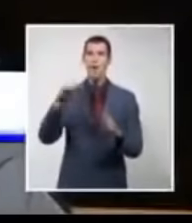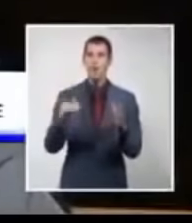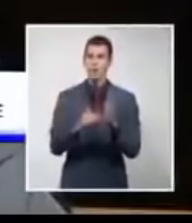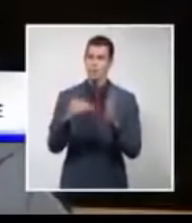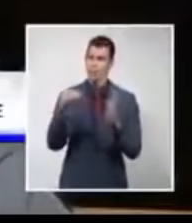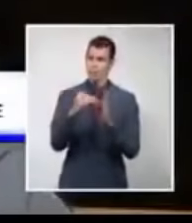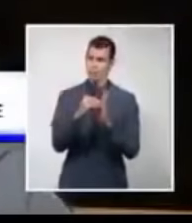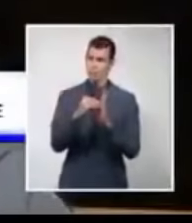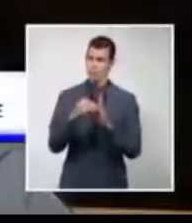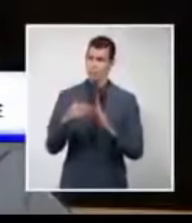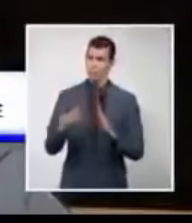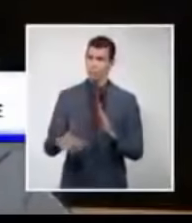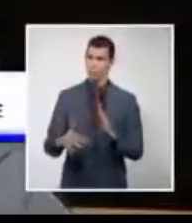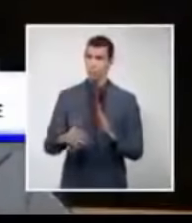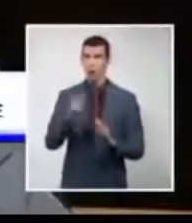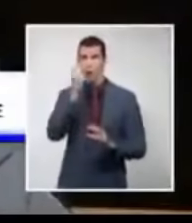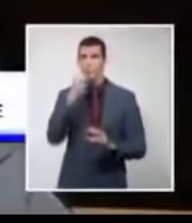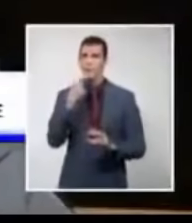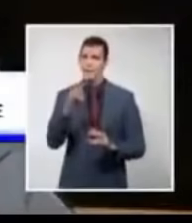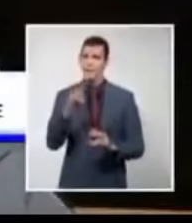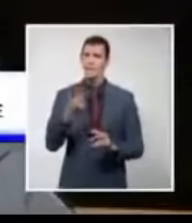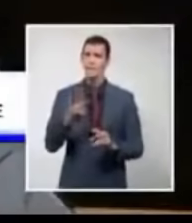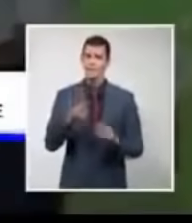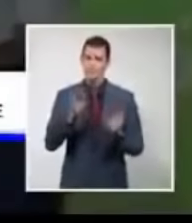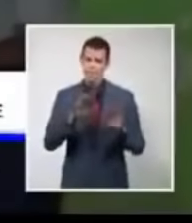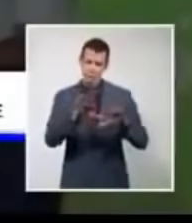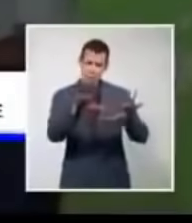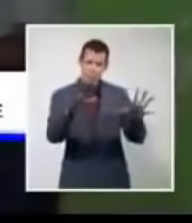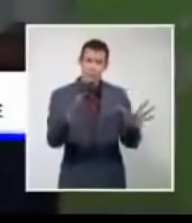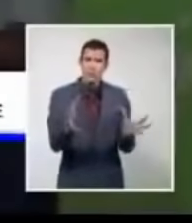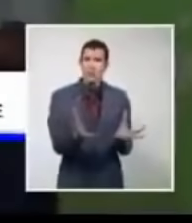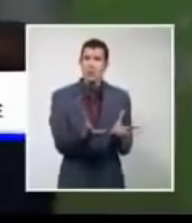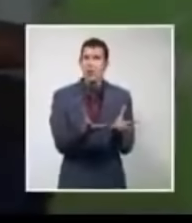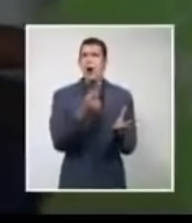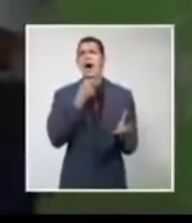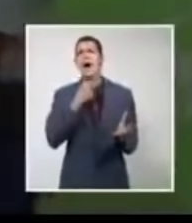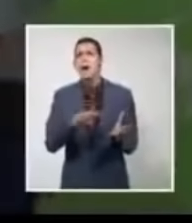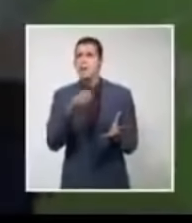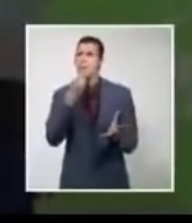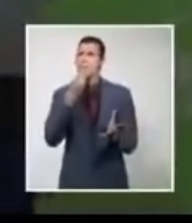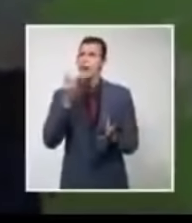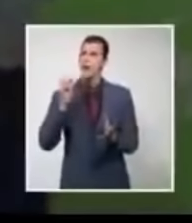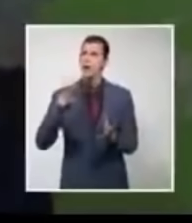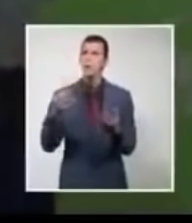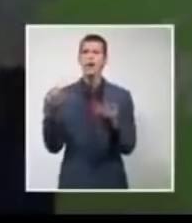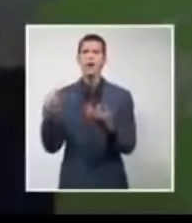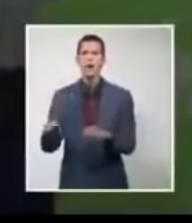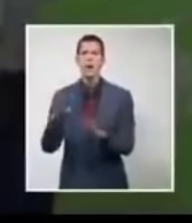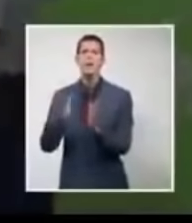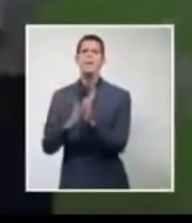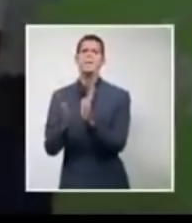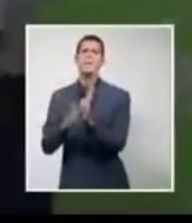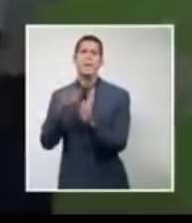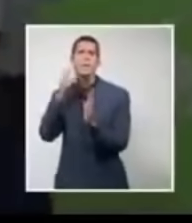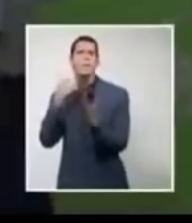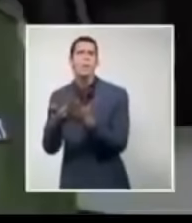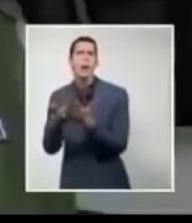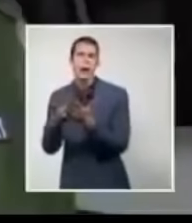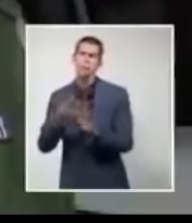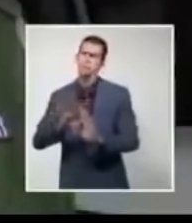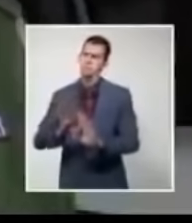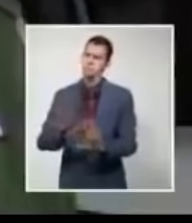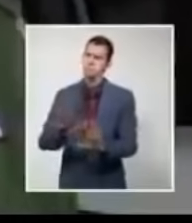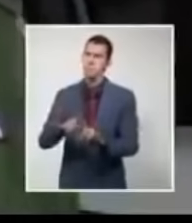obtener esta cantidad de mercancía sin una procedencia lícita se profundiza en la investigación de los bienes ocupados